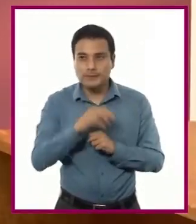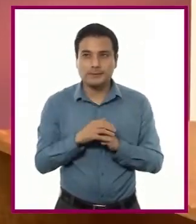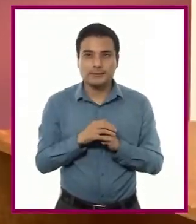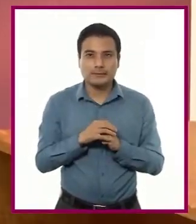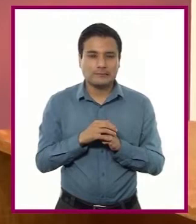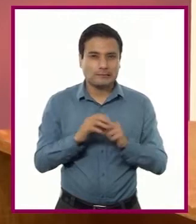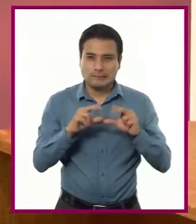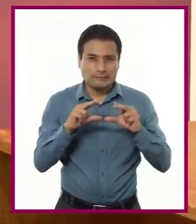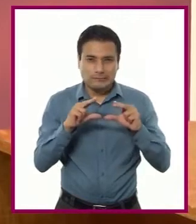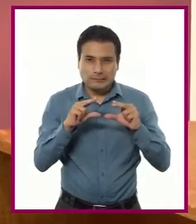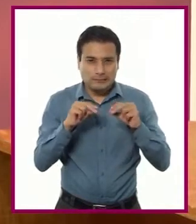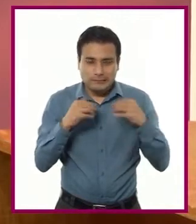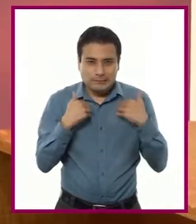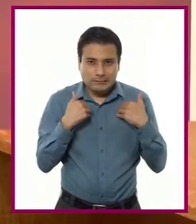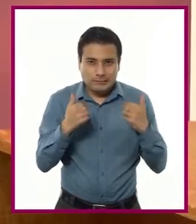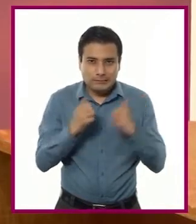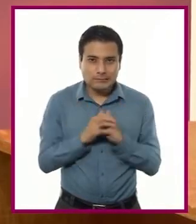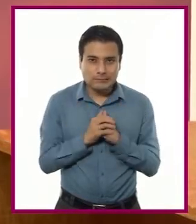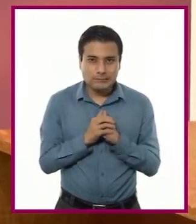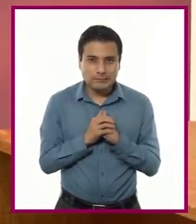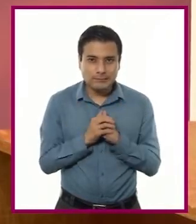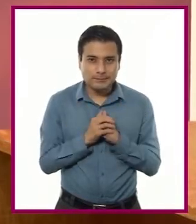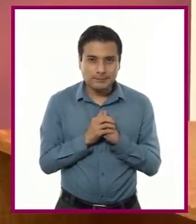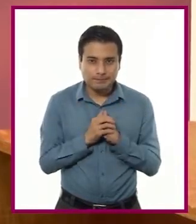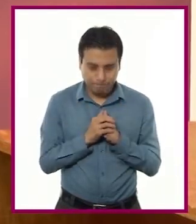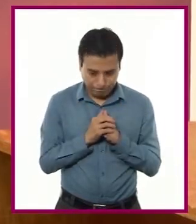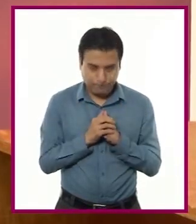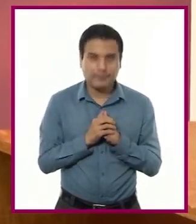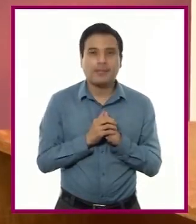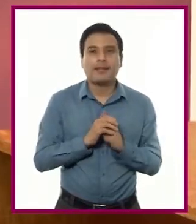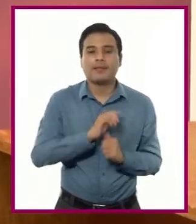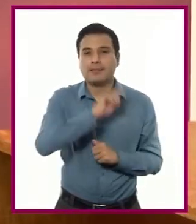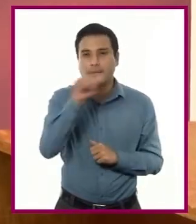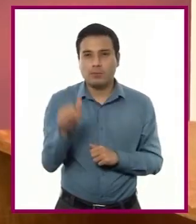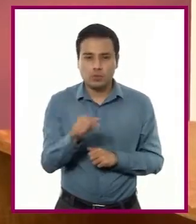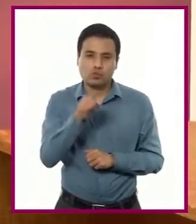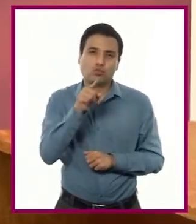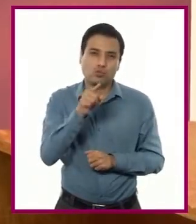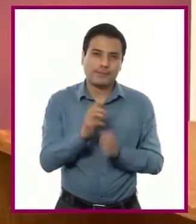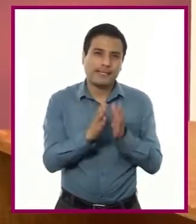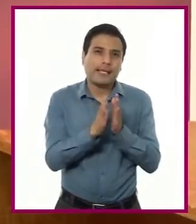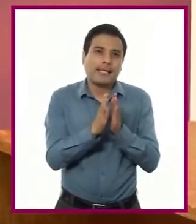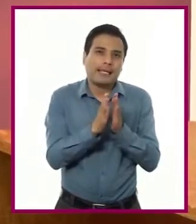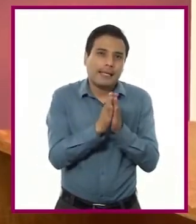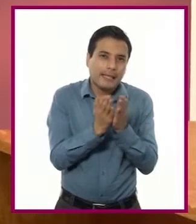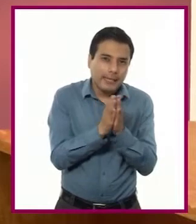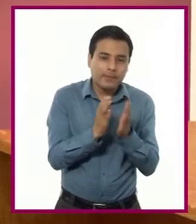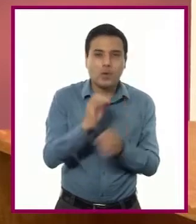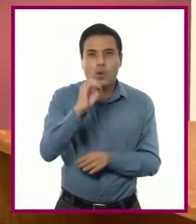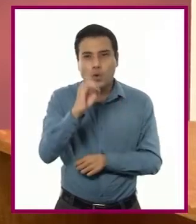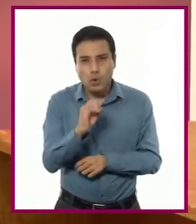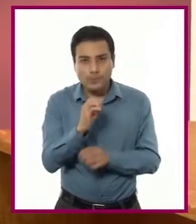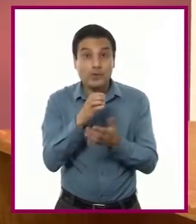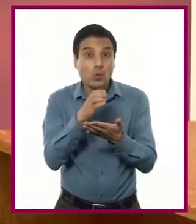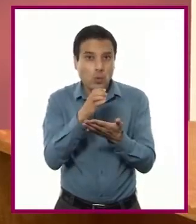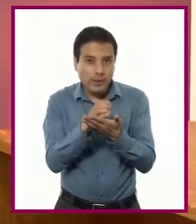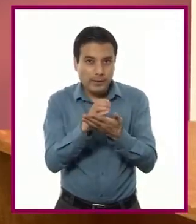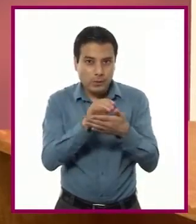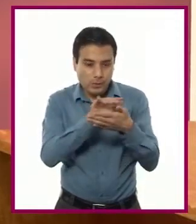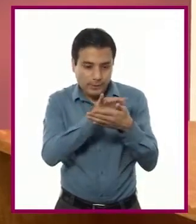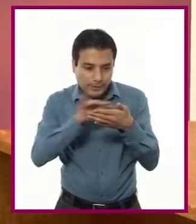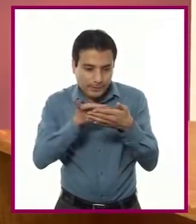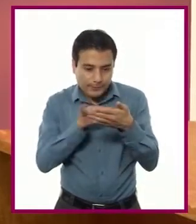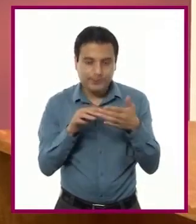surjan durante el planteamiento del contenido, muchas de estas las podrán resolver al momento de consultar su libro de texto y revisar sus